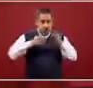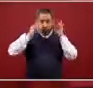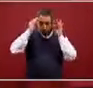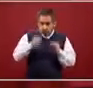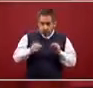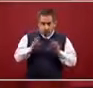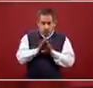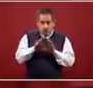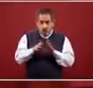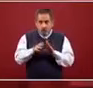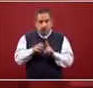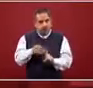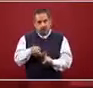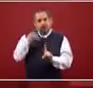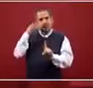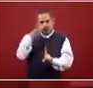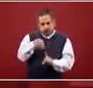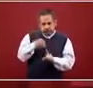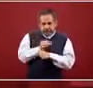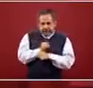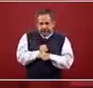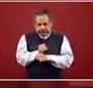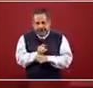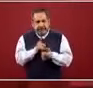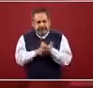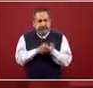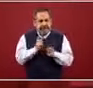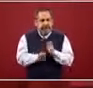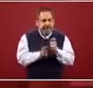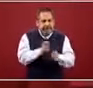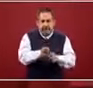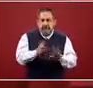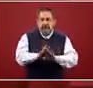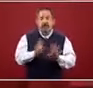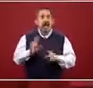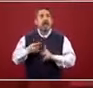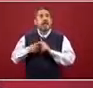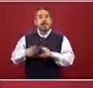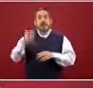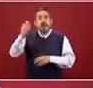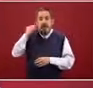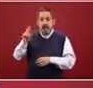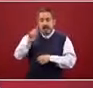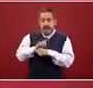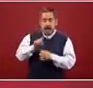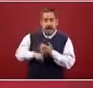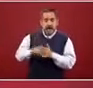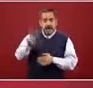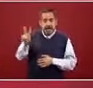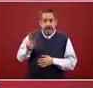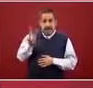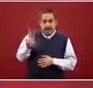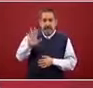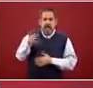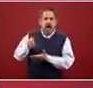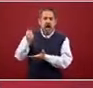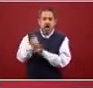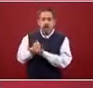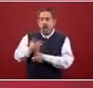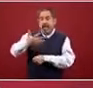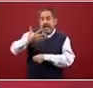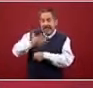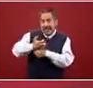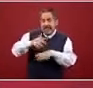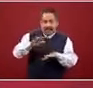como el mecanismo central del seguimiento de esta epidemia, a partir del viernes se aprobó la